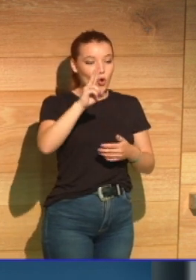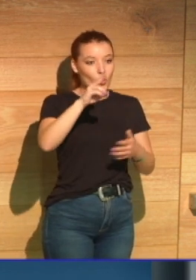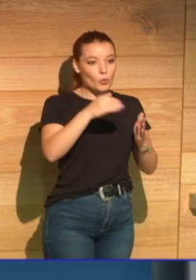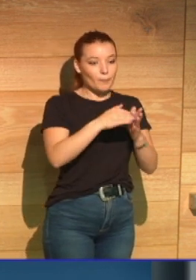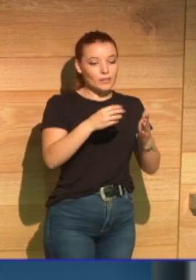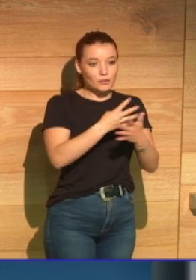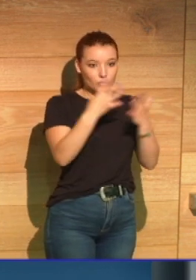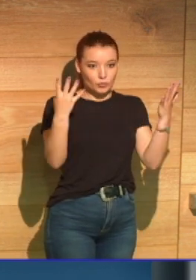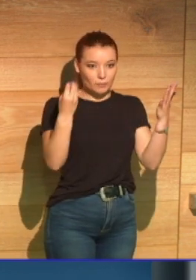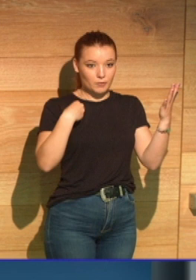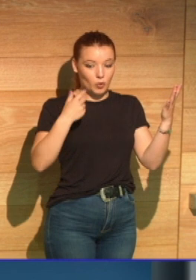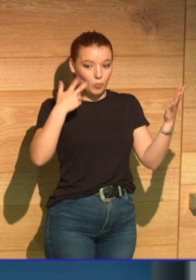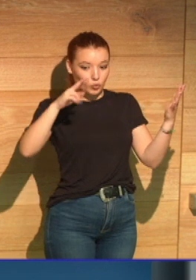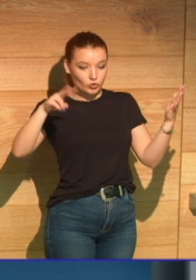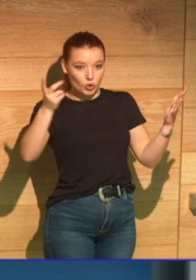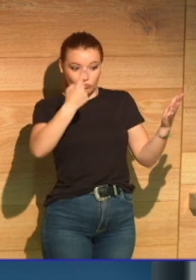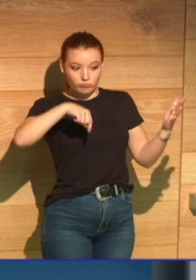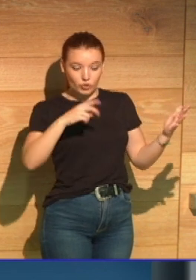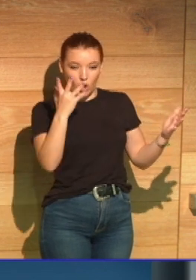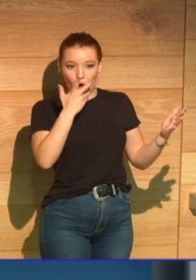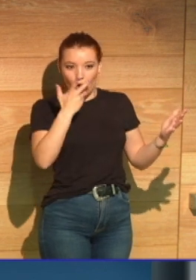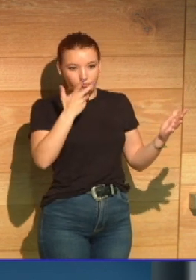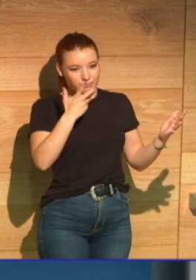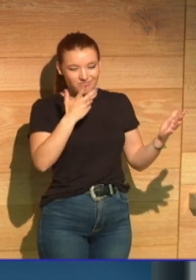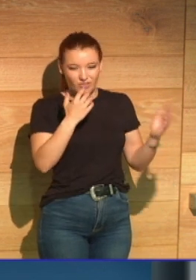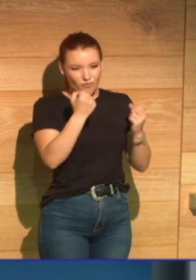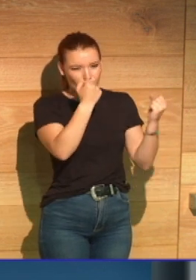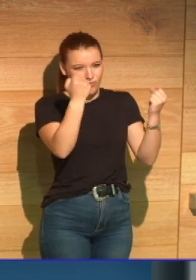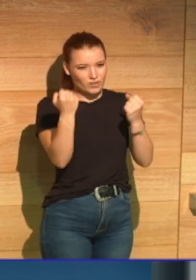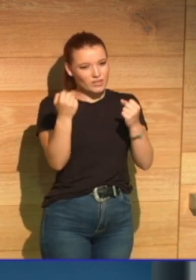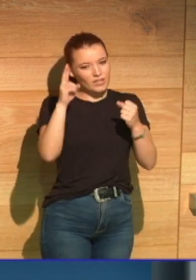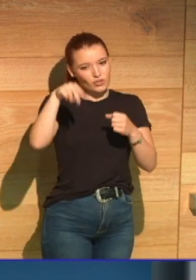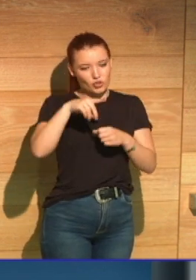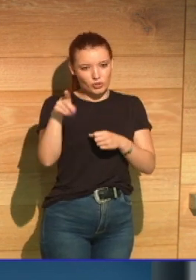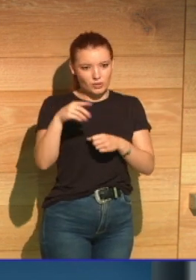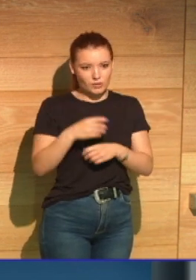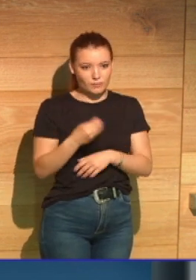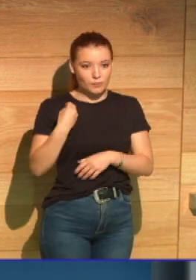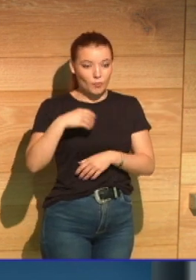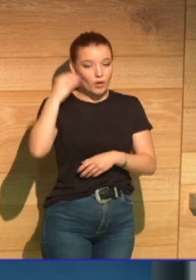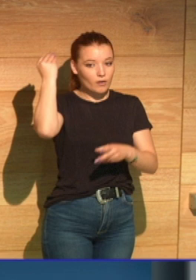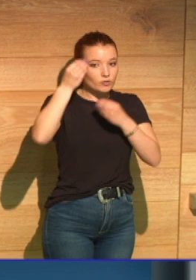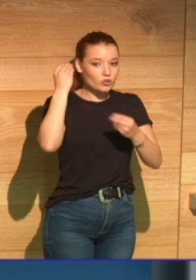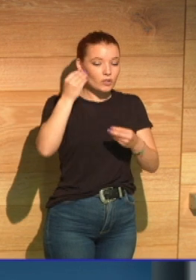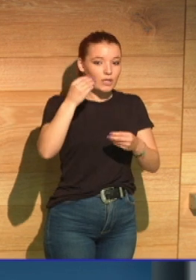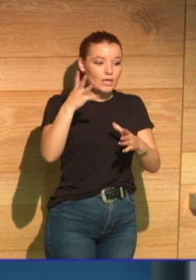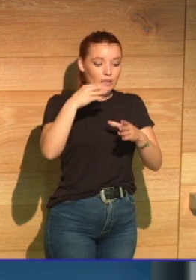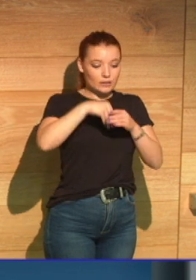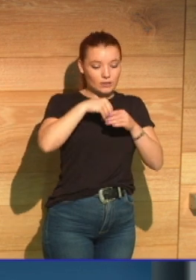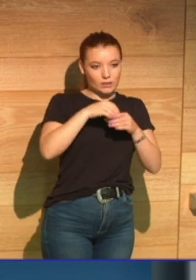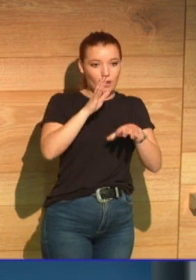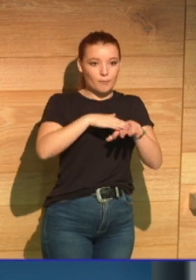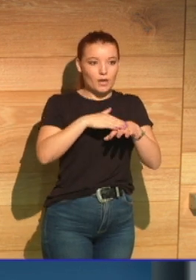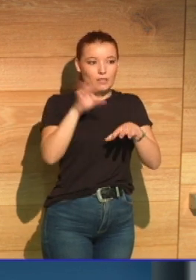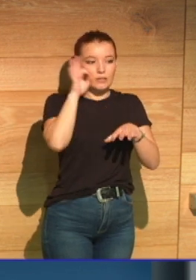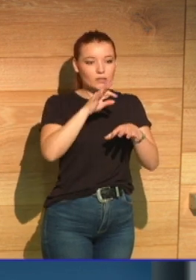conocíamos de los últimos siglos no era lo suficientemente fuerte en cuanto a reflexión interna para poder sostenerse en el